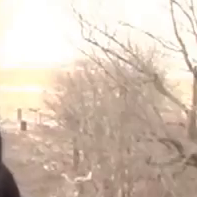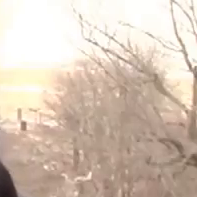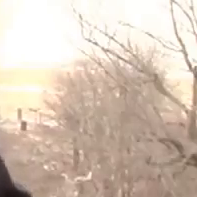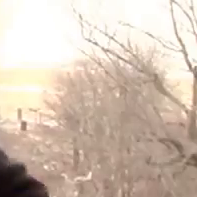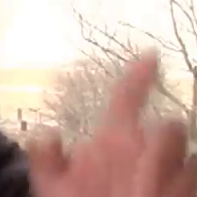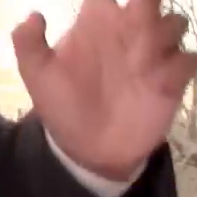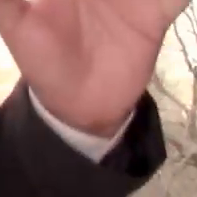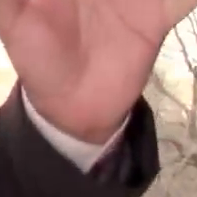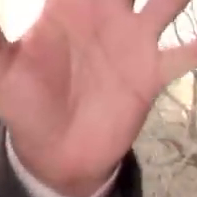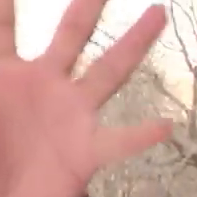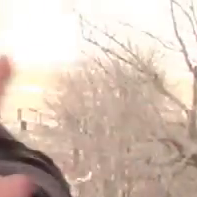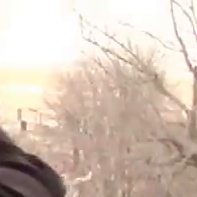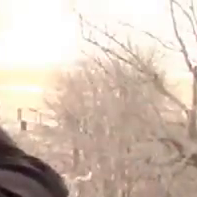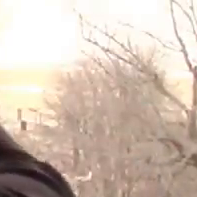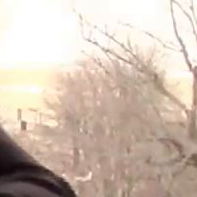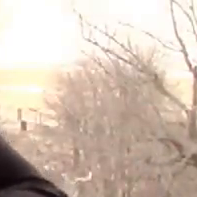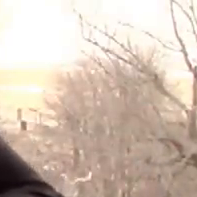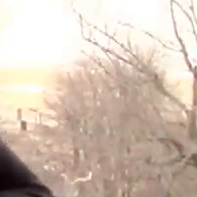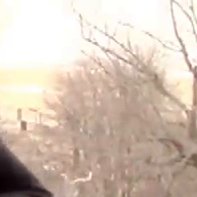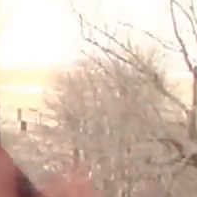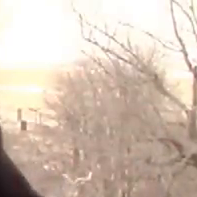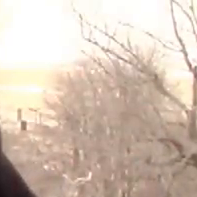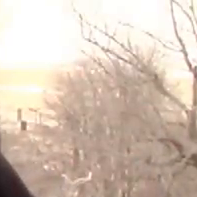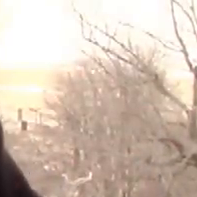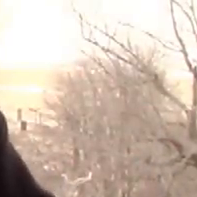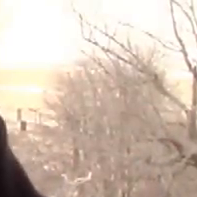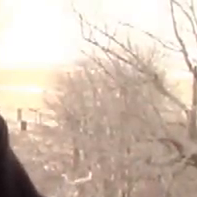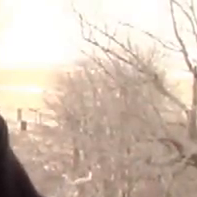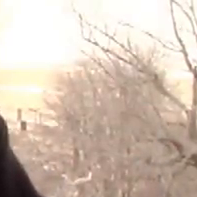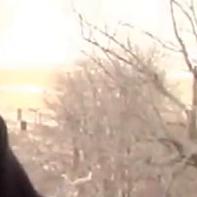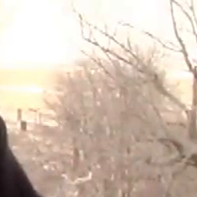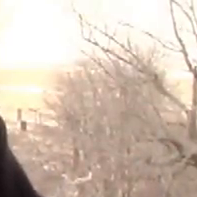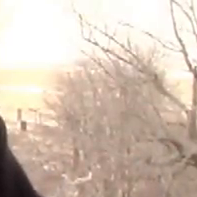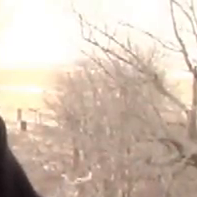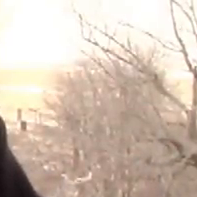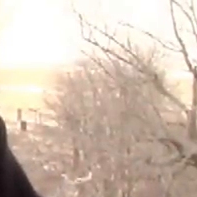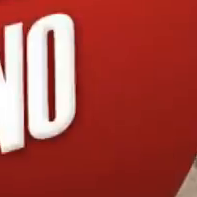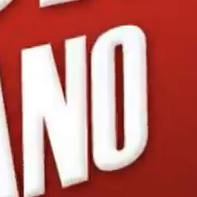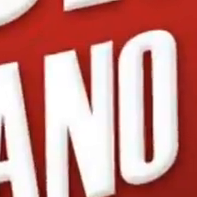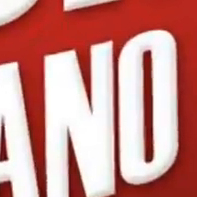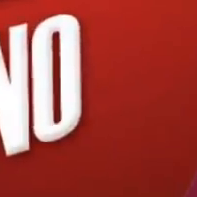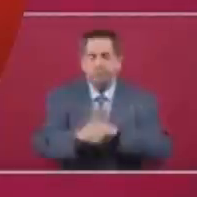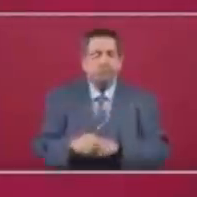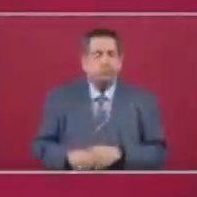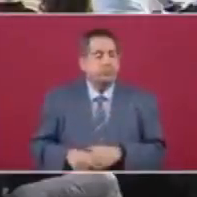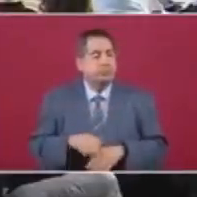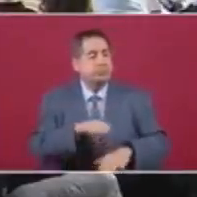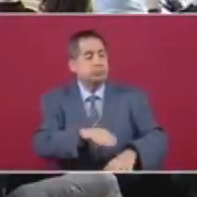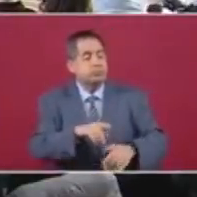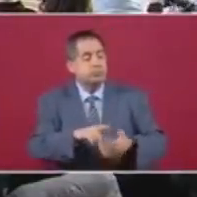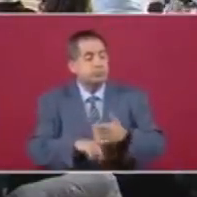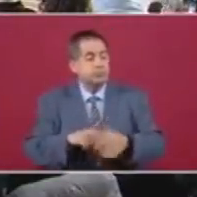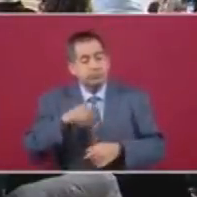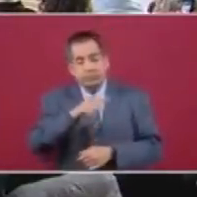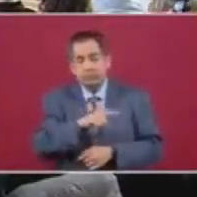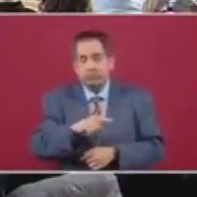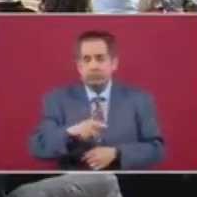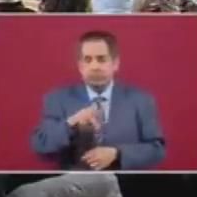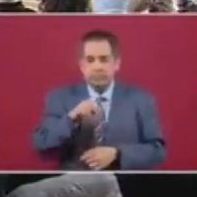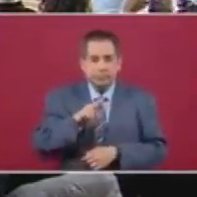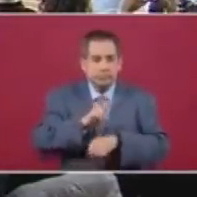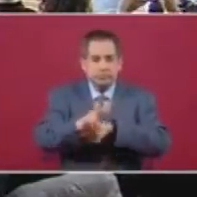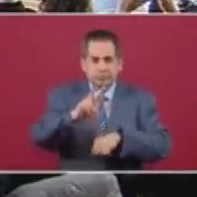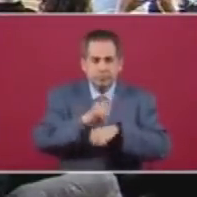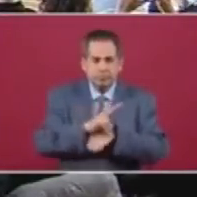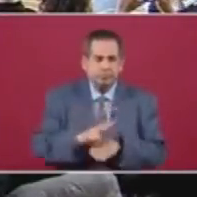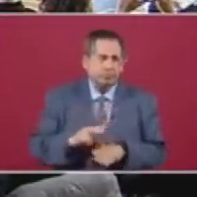Manuel López Obrador, esta serie de preguntas y respuestas. Acerca de lo de Venezuela, no